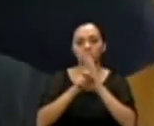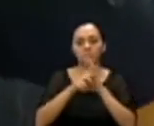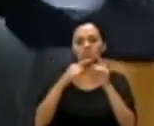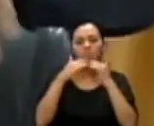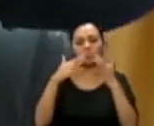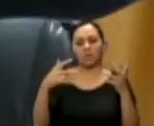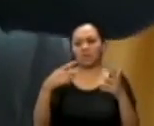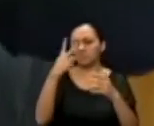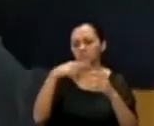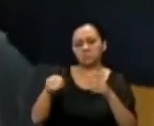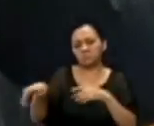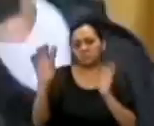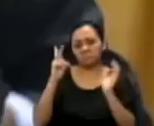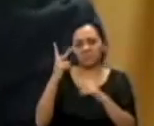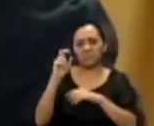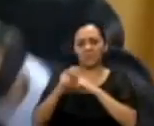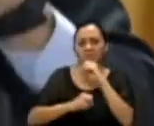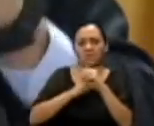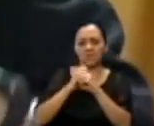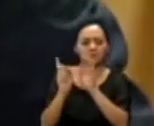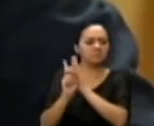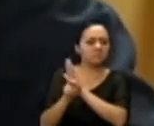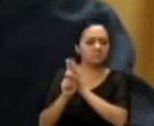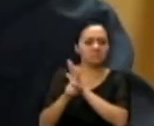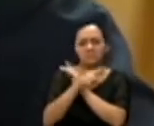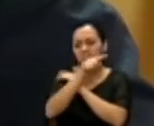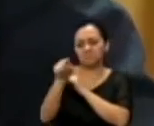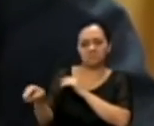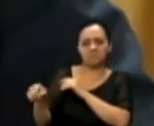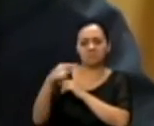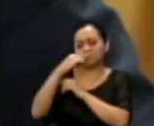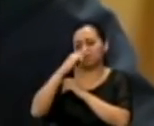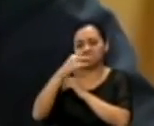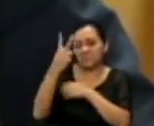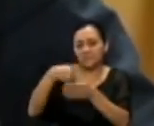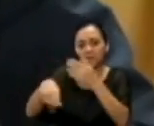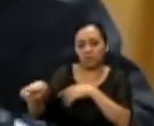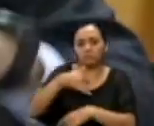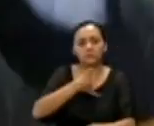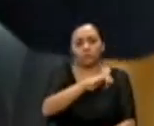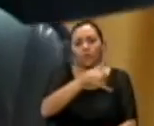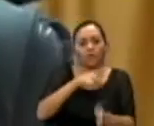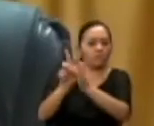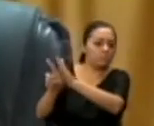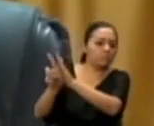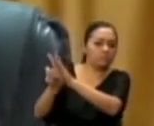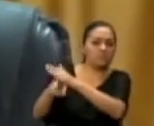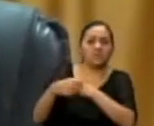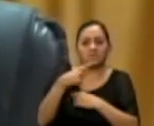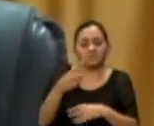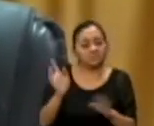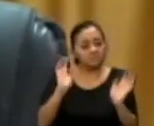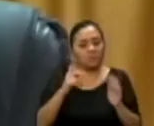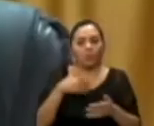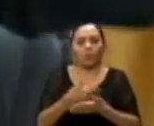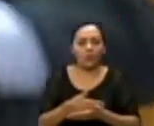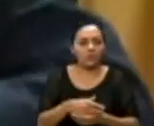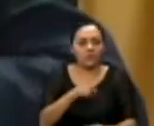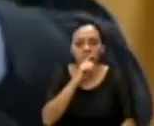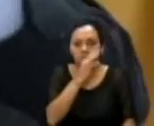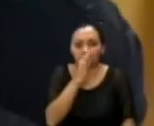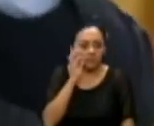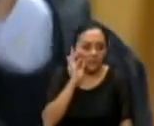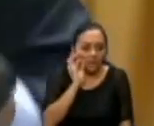cumpleaños etcétera hace 20 años que me casé no y que nacieron los chicos entonces pero dijeron que tenía dos cuentas en suiza secreta